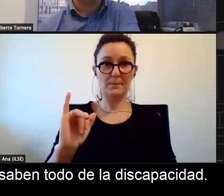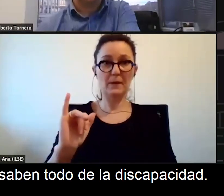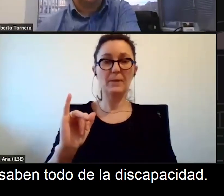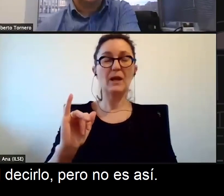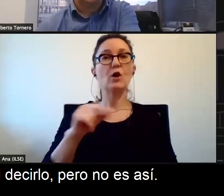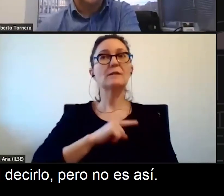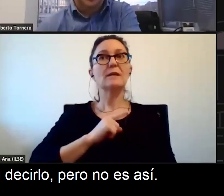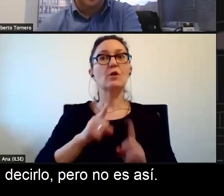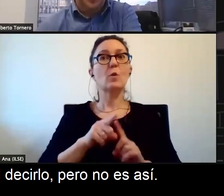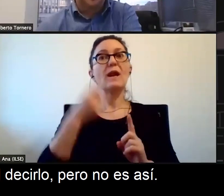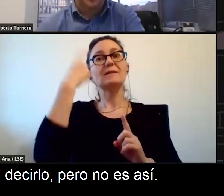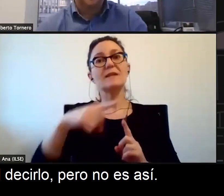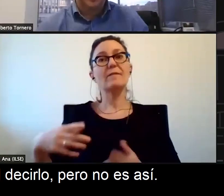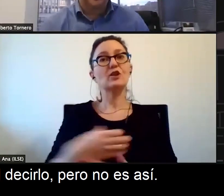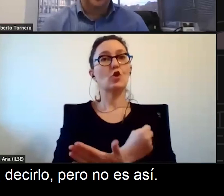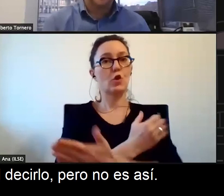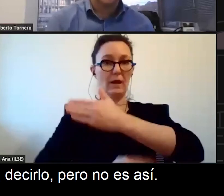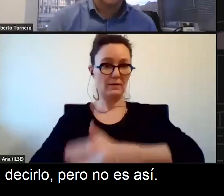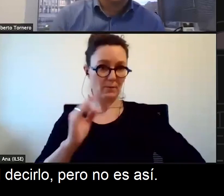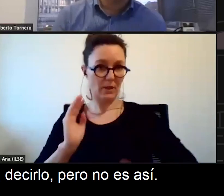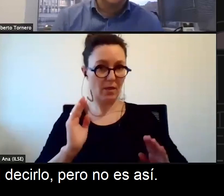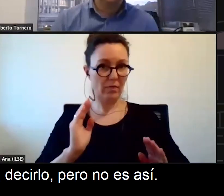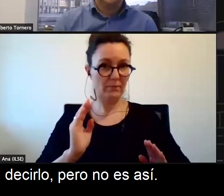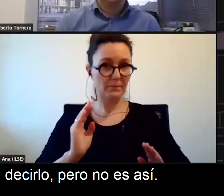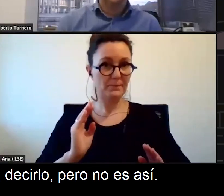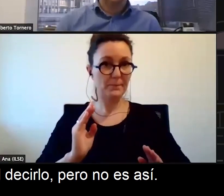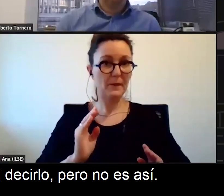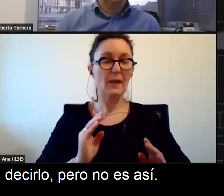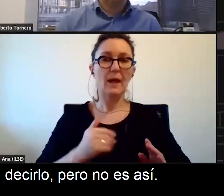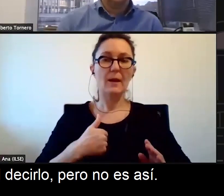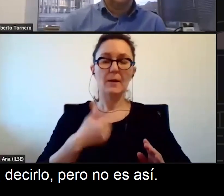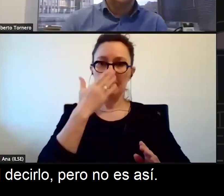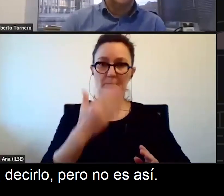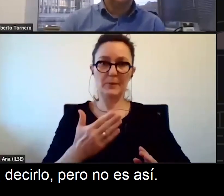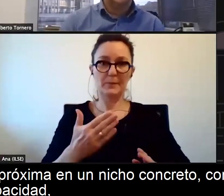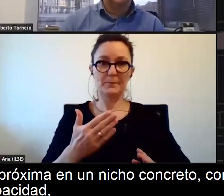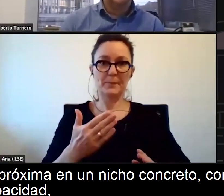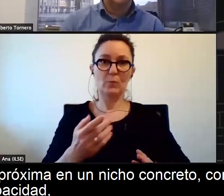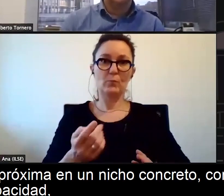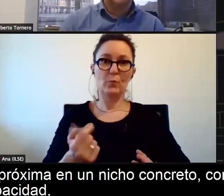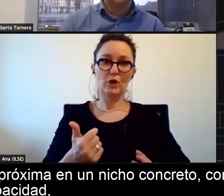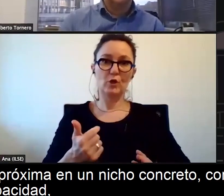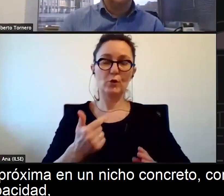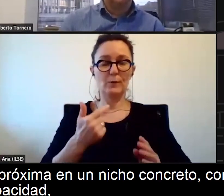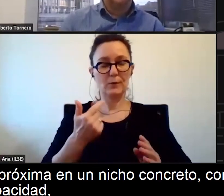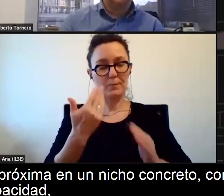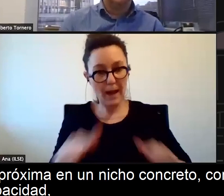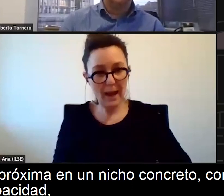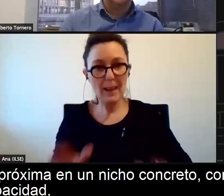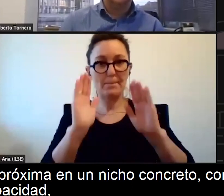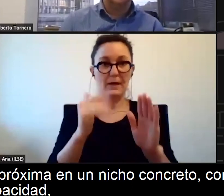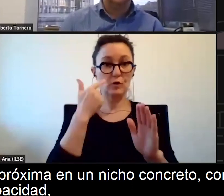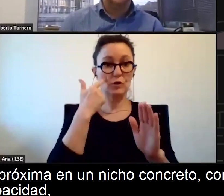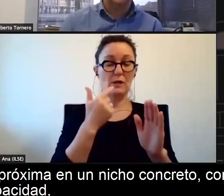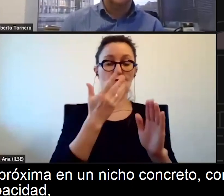Y esto a veces, me sabe mal decirlo, pero no es así. Porque tú tienes una experiencia muy próxima en un segmento o en un